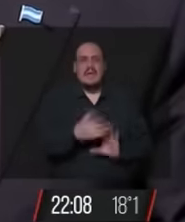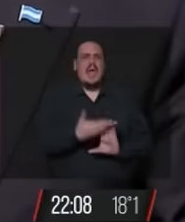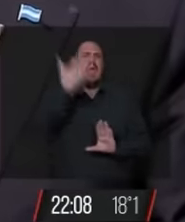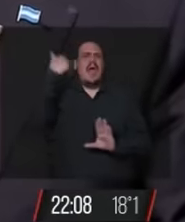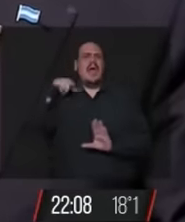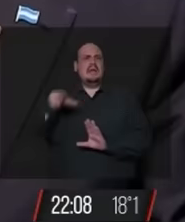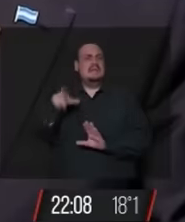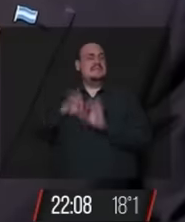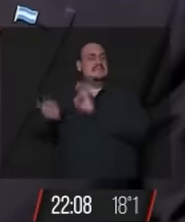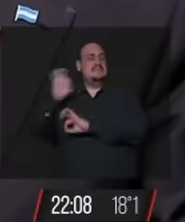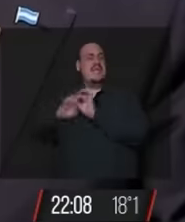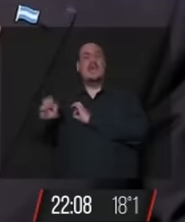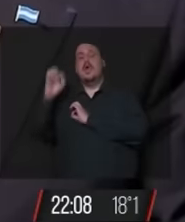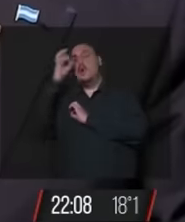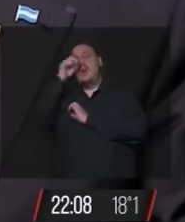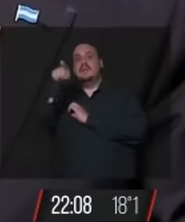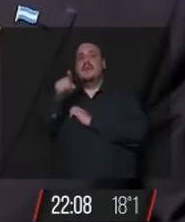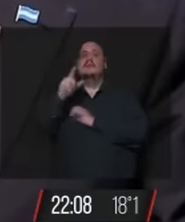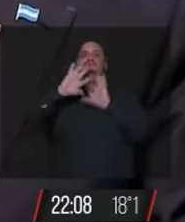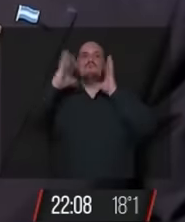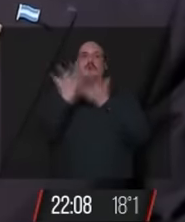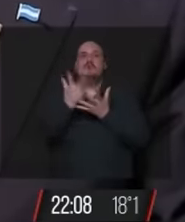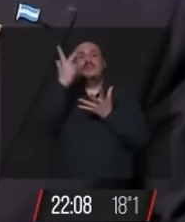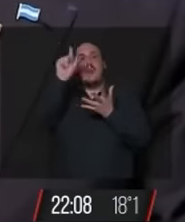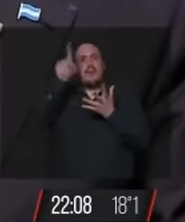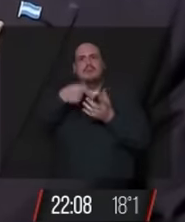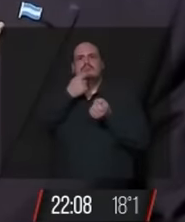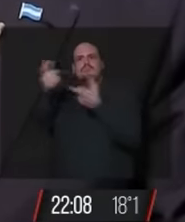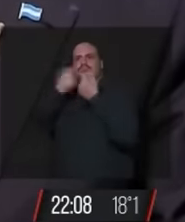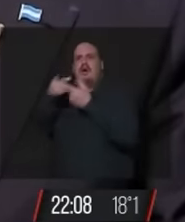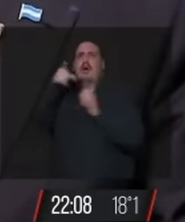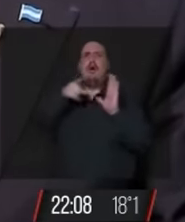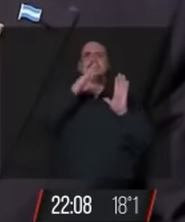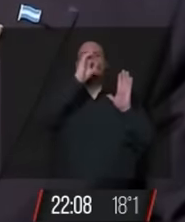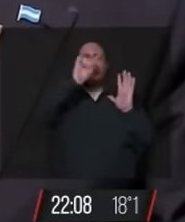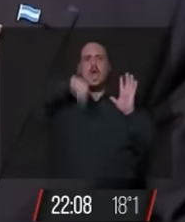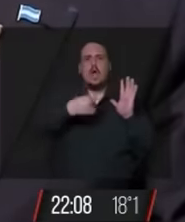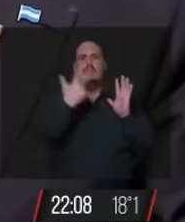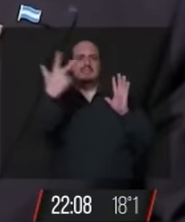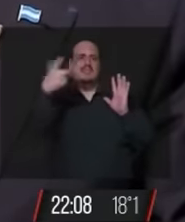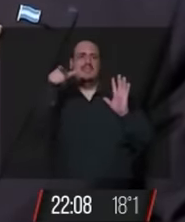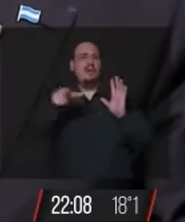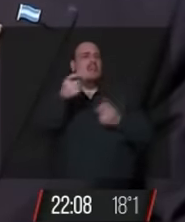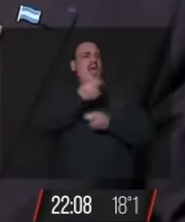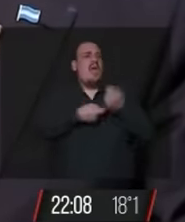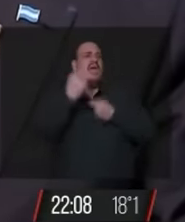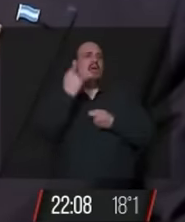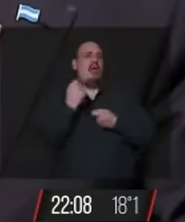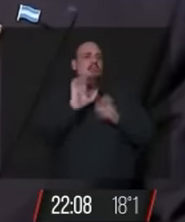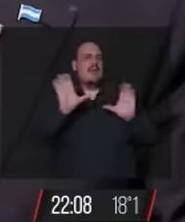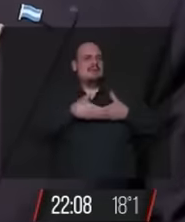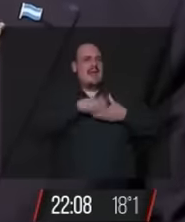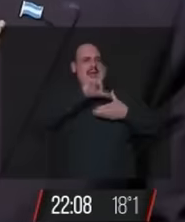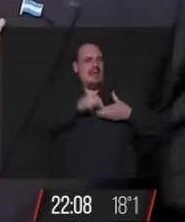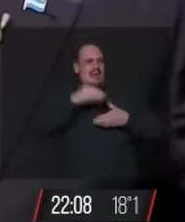a inicio del siglo XX 3% de las exportaciones del mundo, hoy representa 0,3%, por eso tenemos una economía cerrada, porque vos querés hacer siempre lo